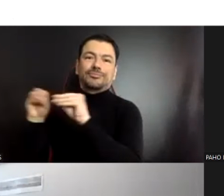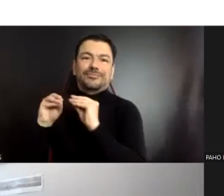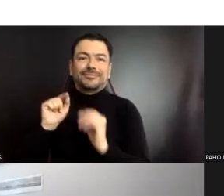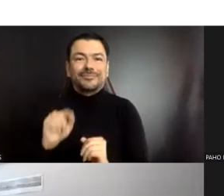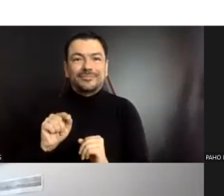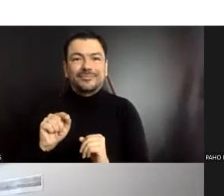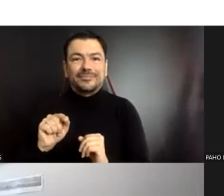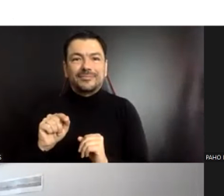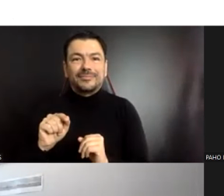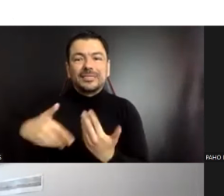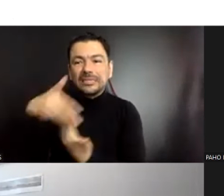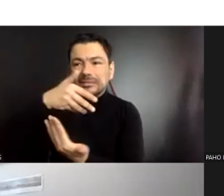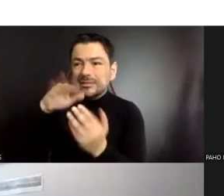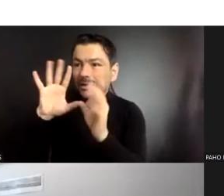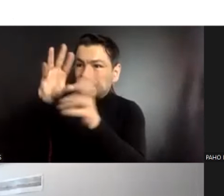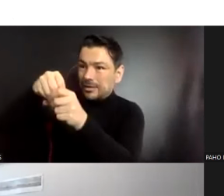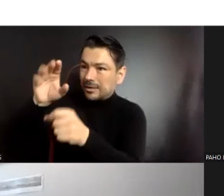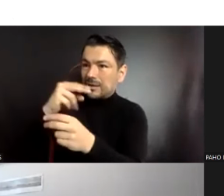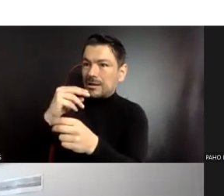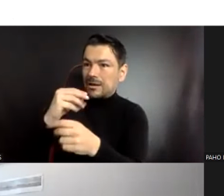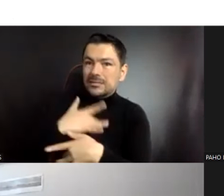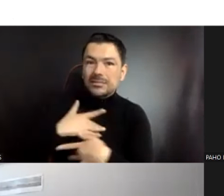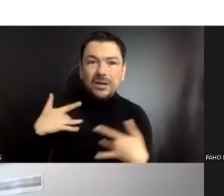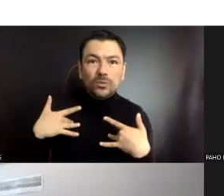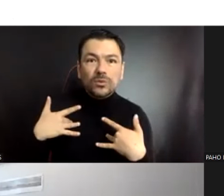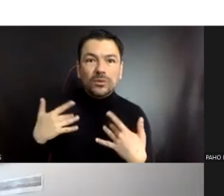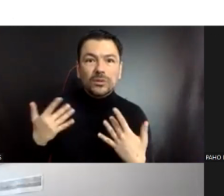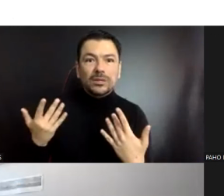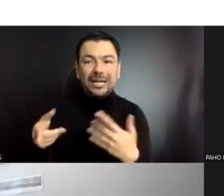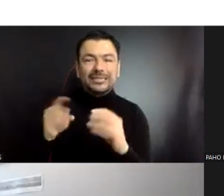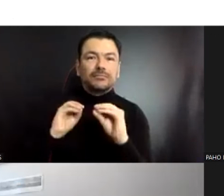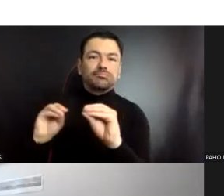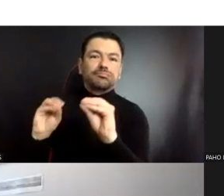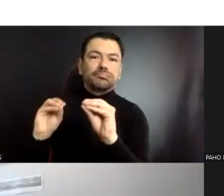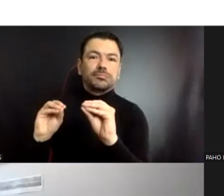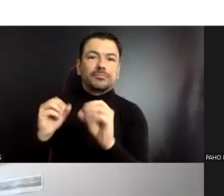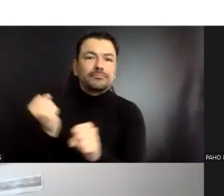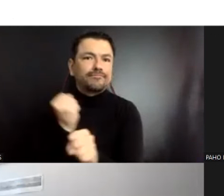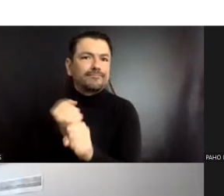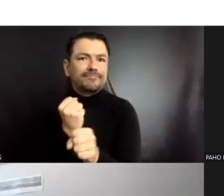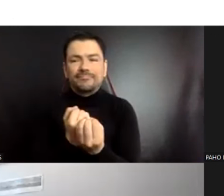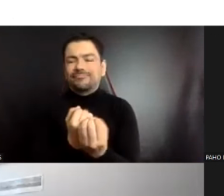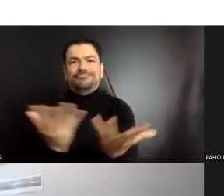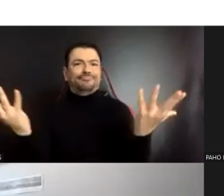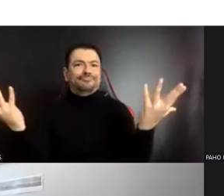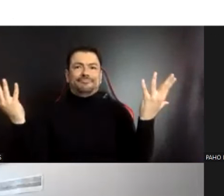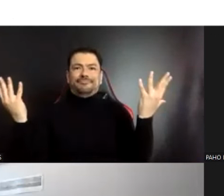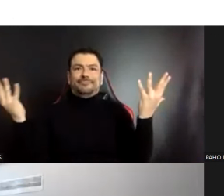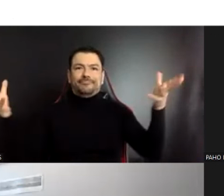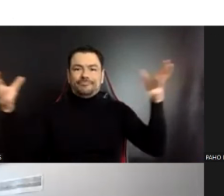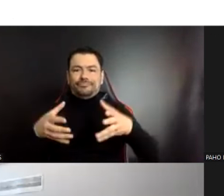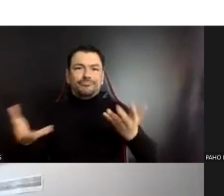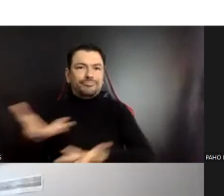en todos los demás, crear capacitación. Eso se necesita, un trabajo multisectorial que es más vital que nunca. Y esa